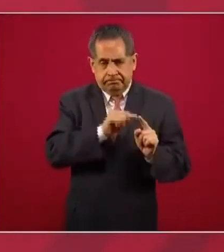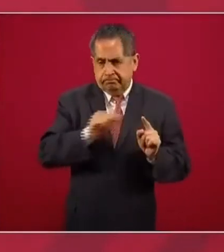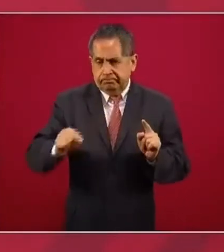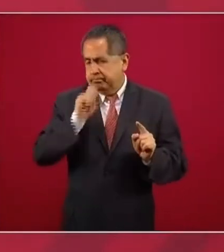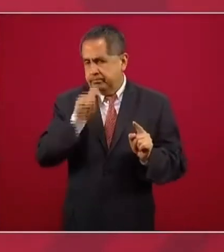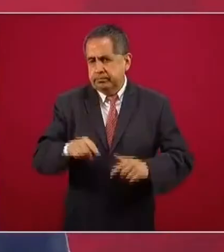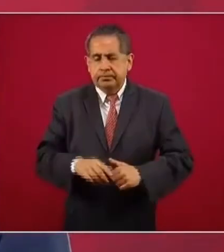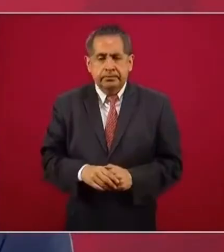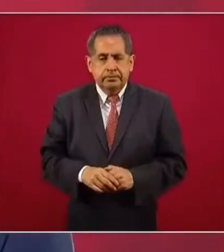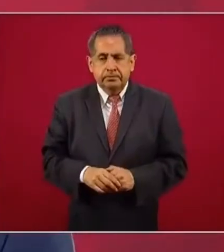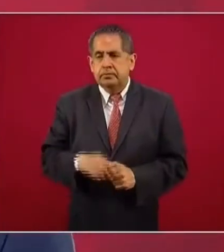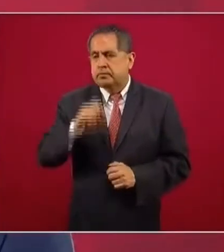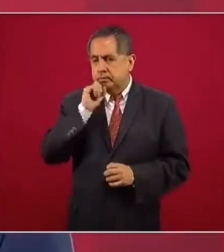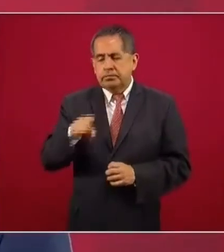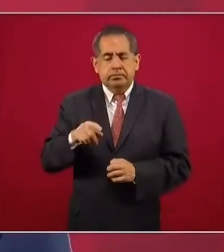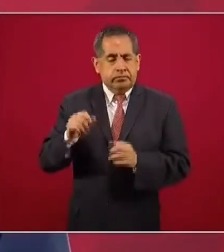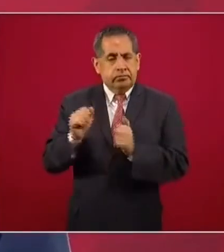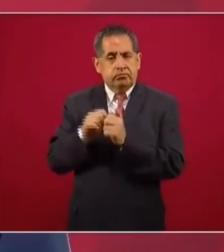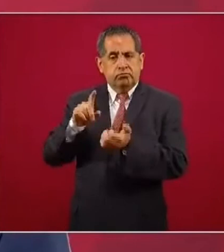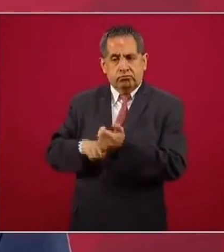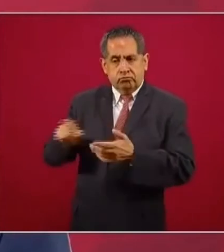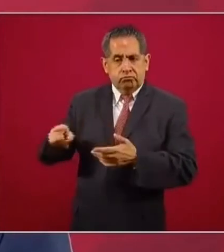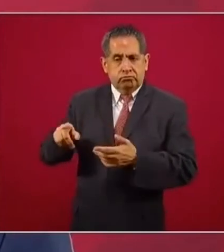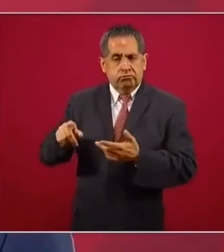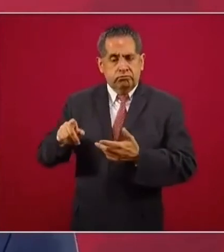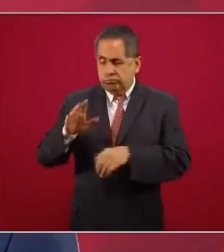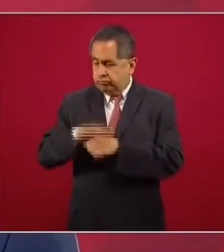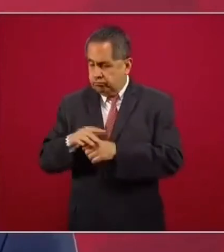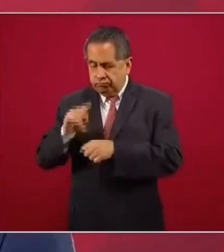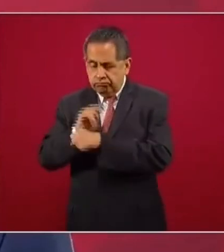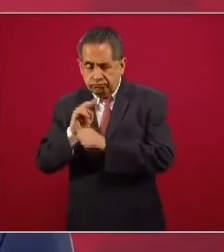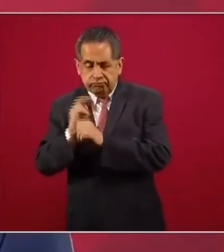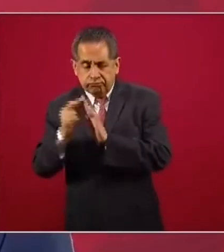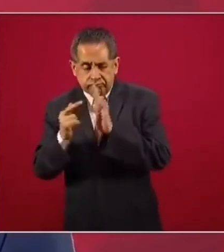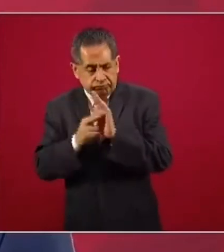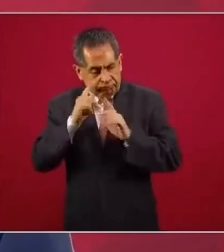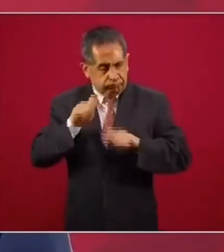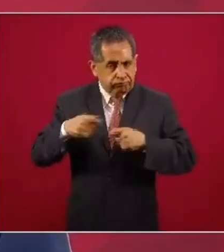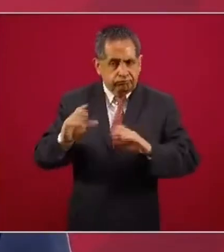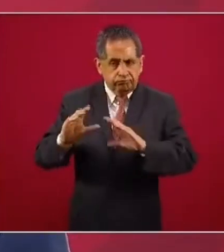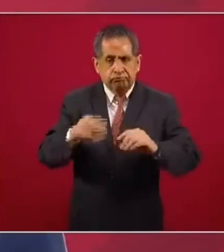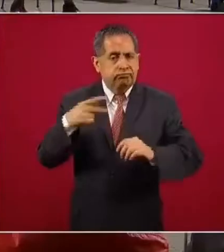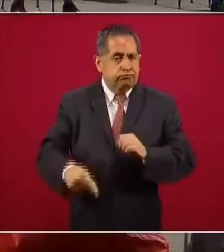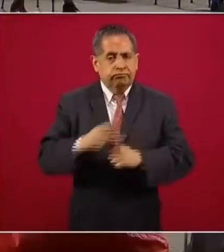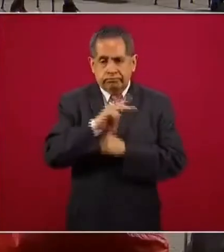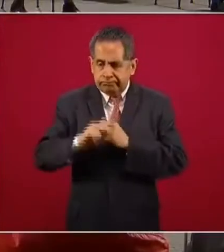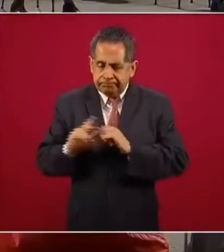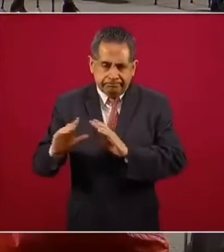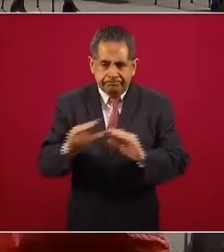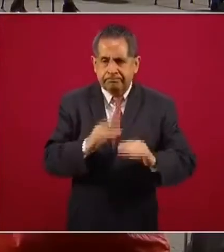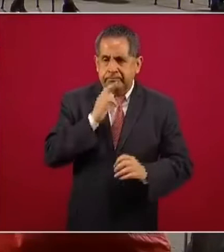periodo. Y siempre acompañado con un componente de fortalecimiento de las capacidades nacionales del